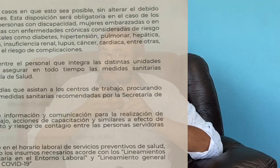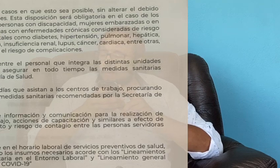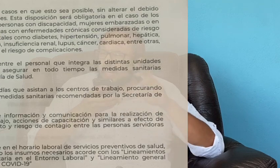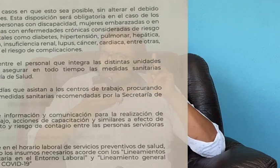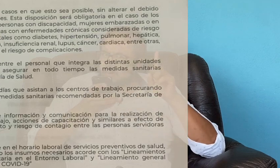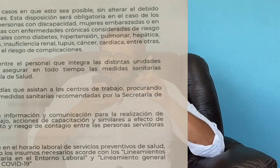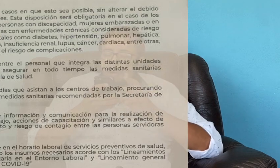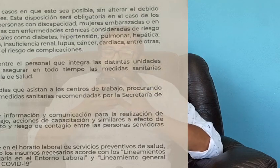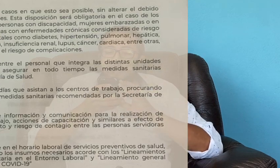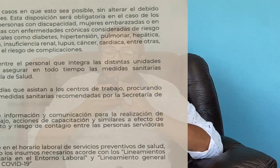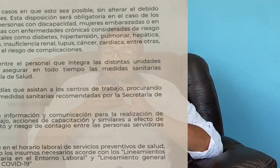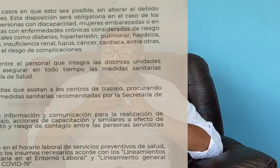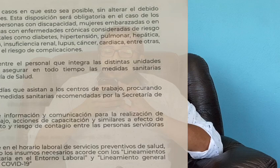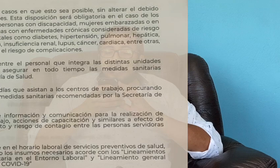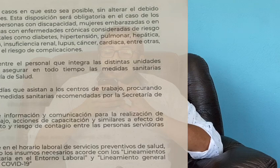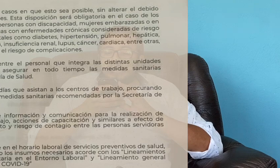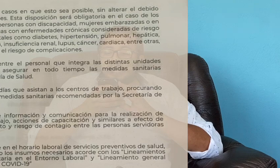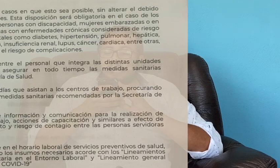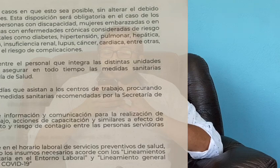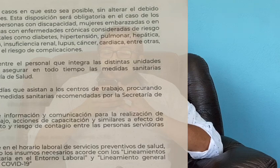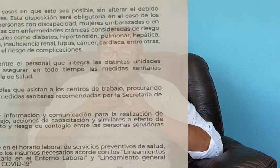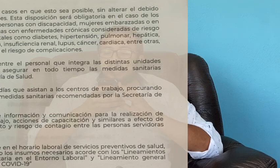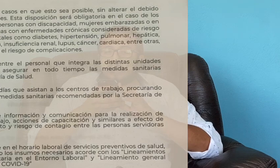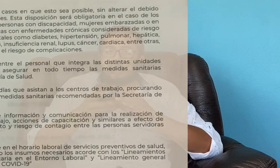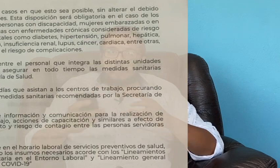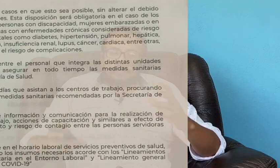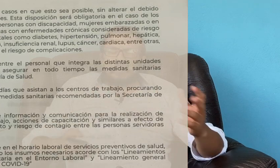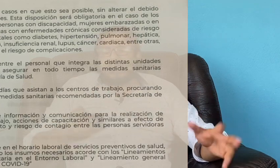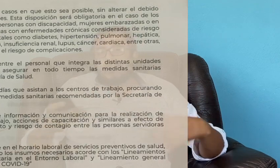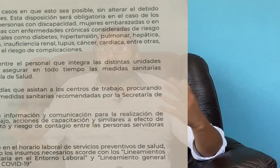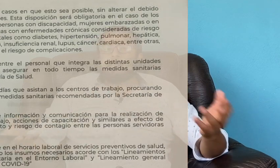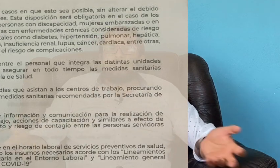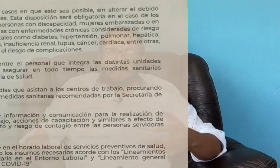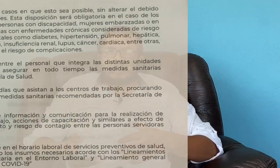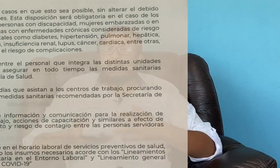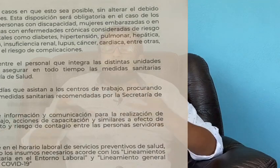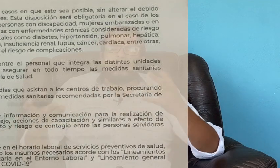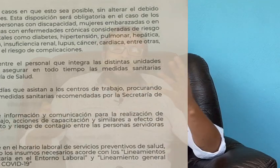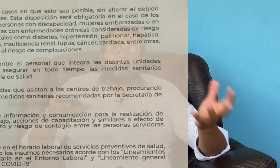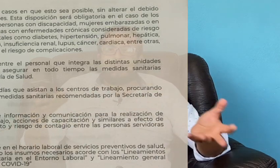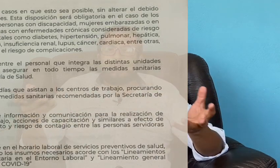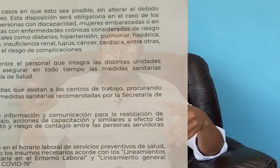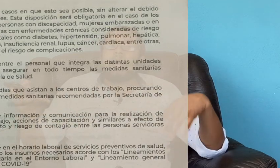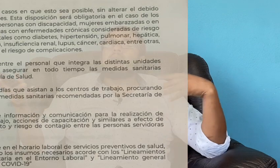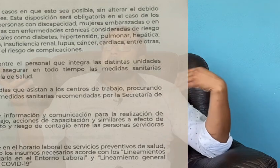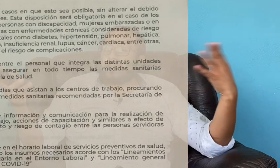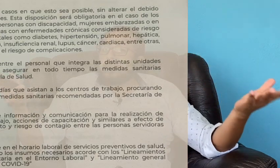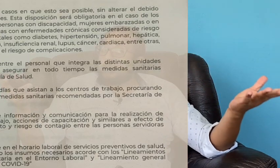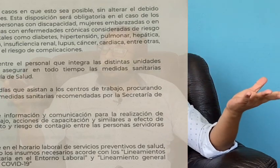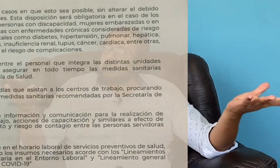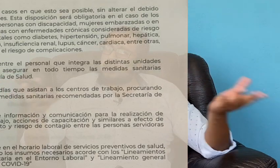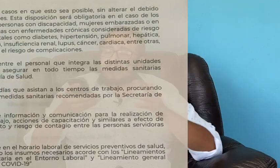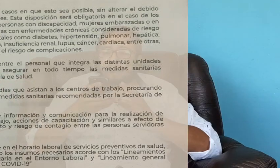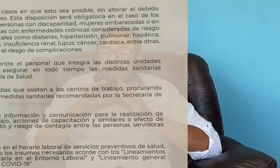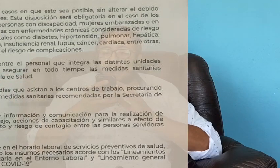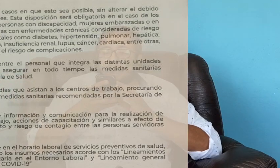servidoras públicas. 1. Trabajo en casa en aquellos casos en que sea posible, o sea, que tenga las condiciones, que el trabajo lo permita, aunque debería